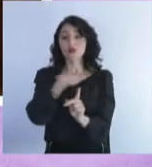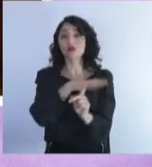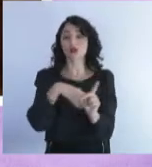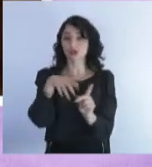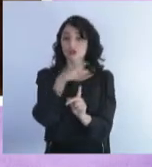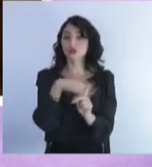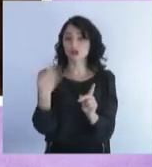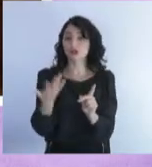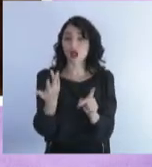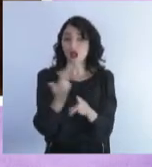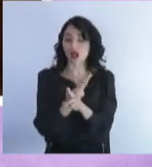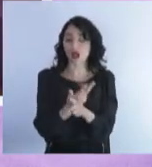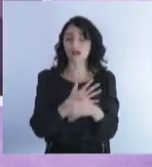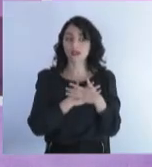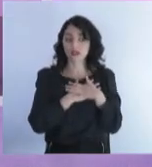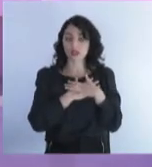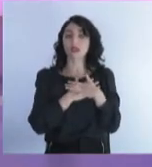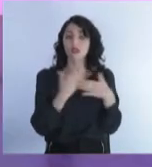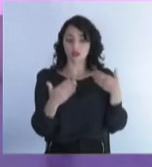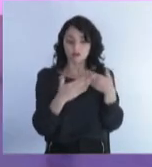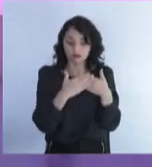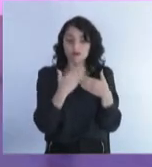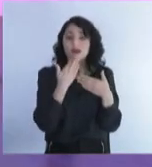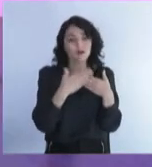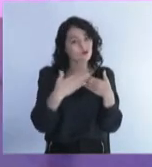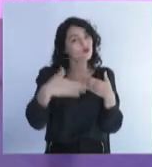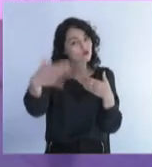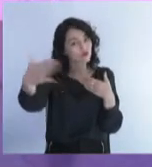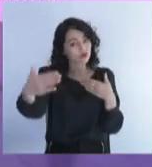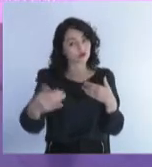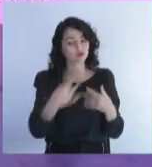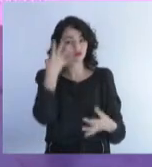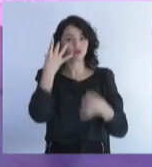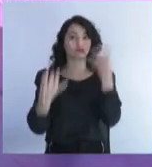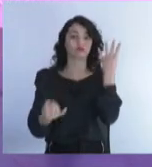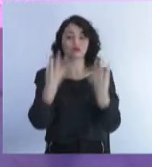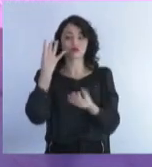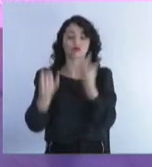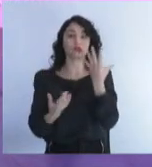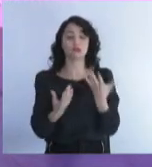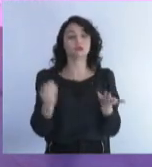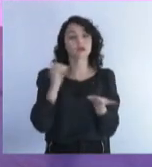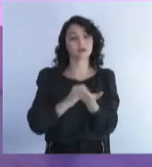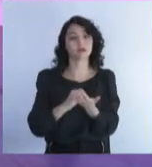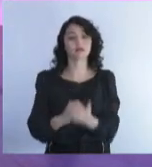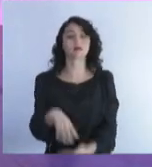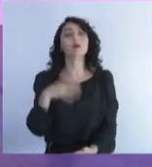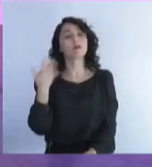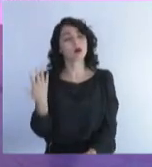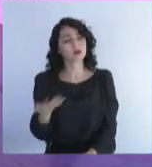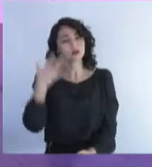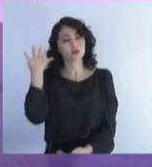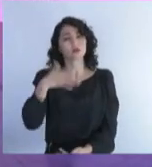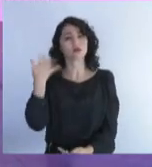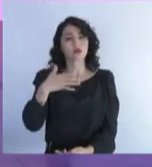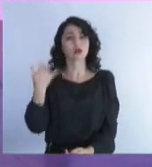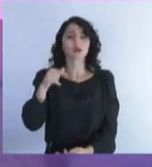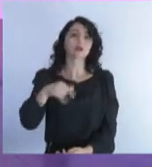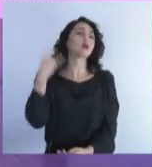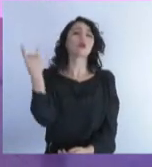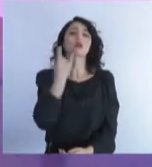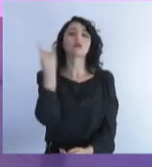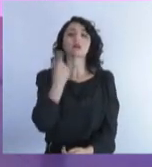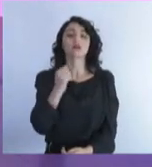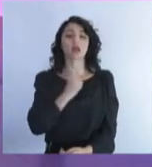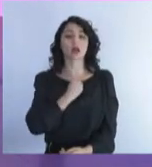inmediatos y también en el mediano y largo plazo. Es por eso también que la Universidad Católica,